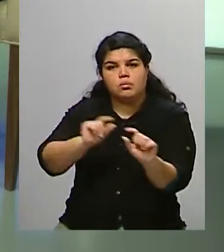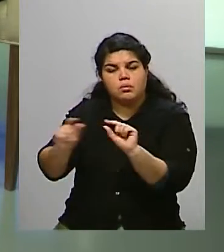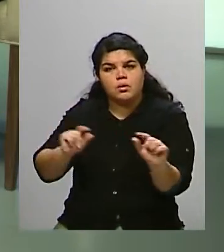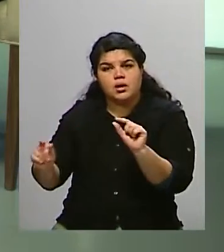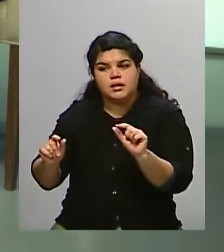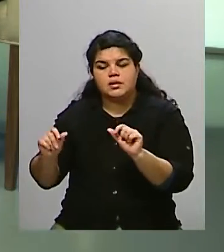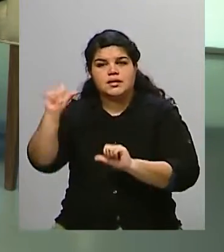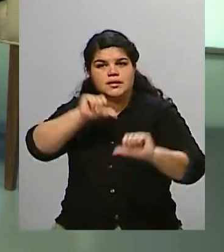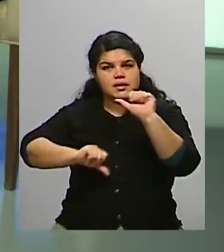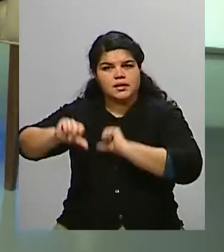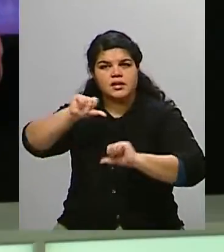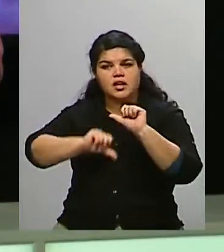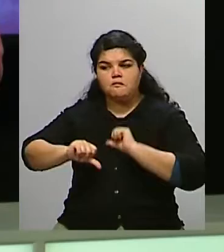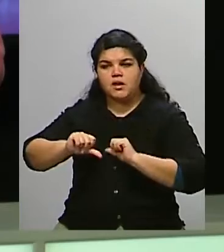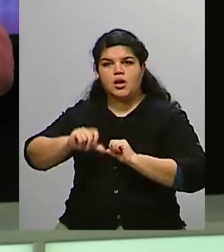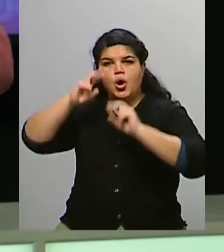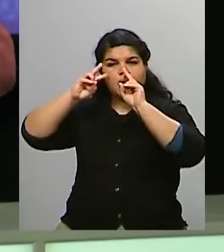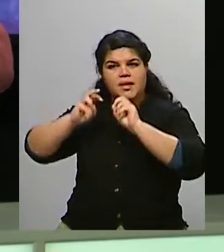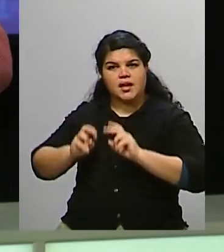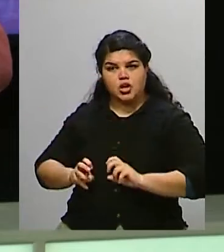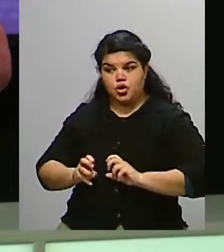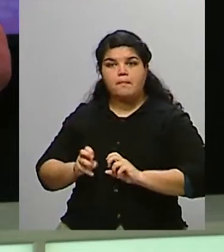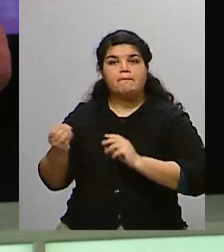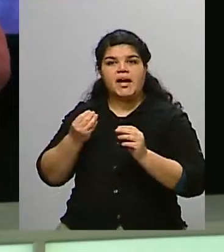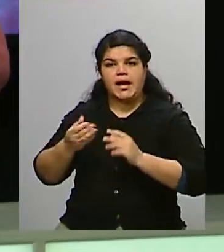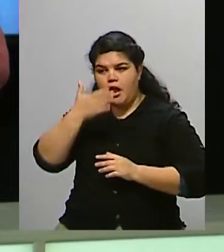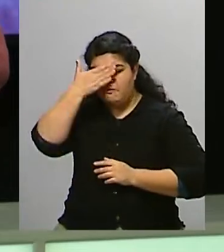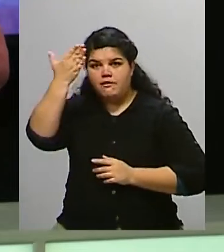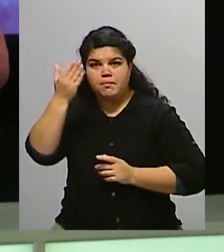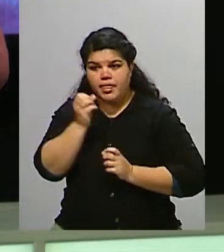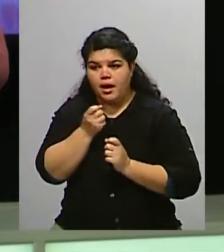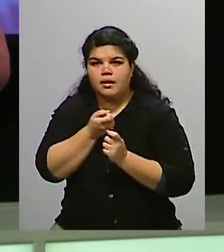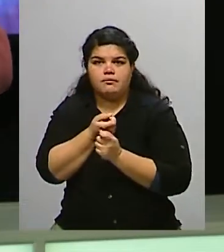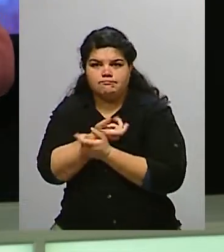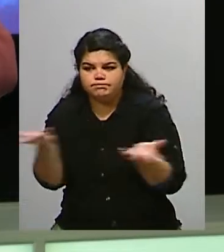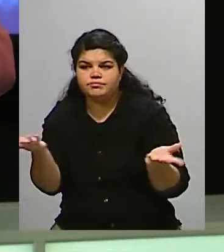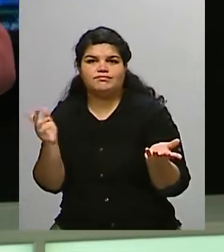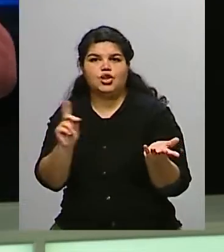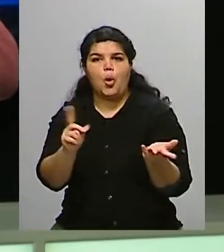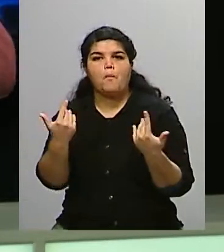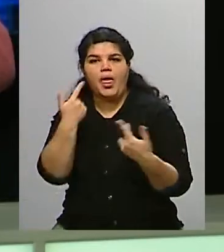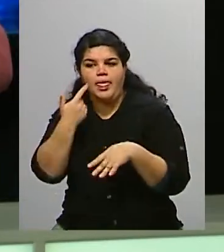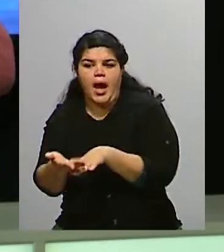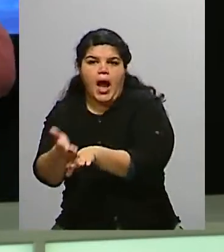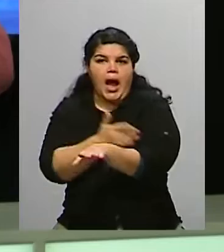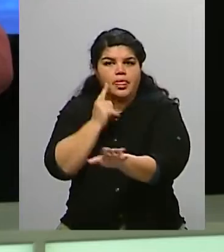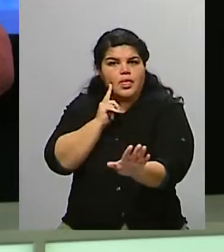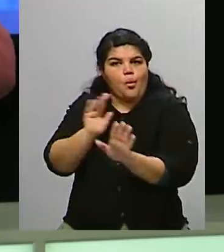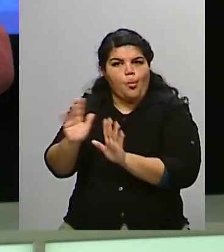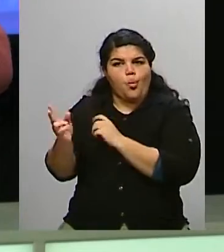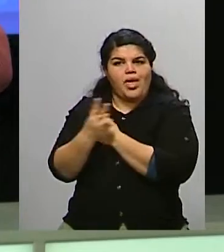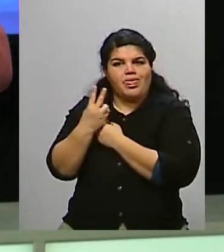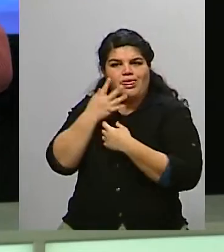evitar esas enfermedades. Tal cual. Bueno, aprovechando también este tema de que el gasto en salud tiene ciertas particularidades. Por ejemplo, la